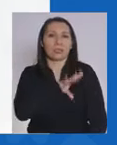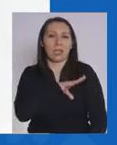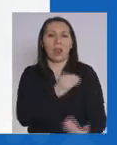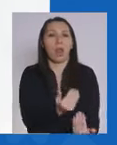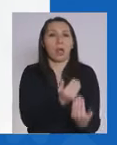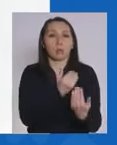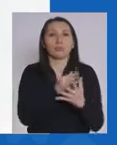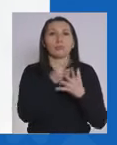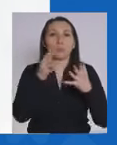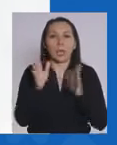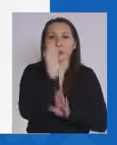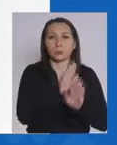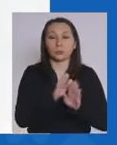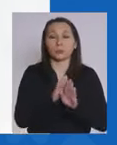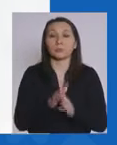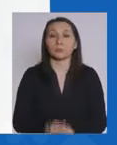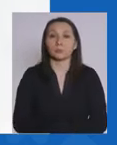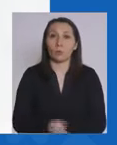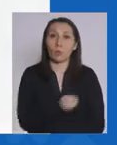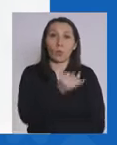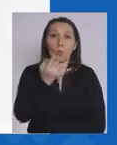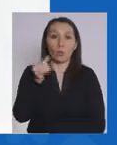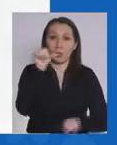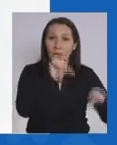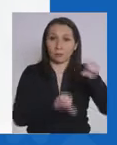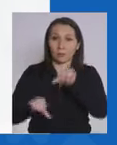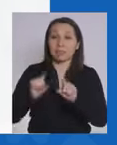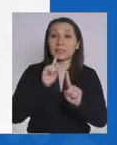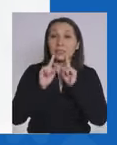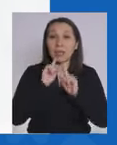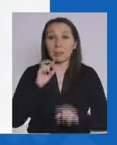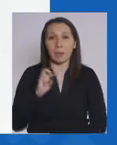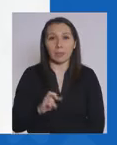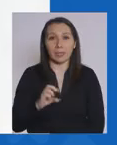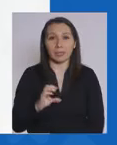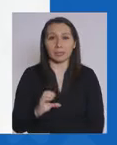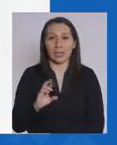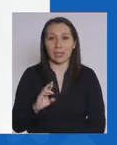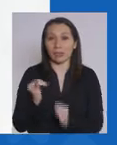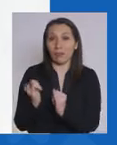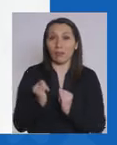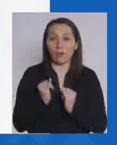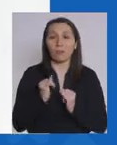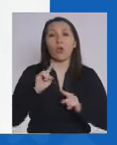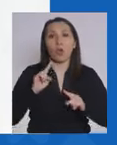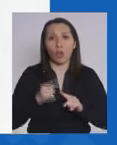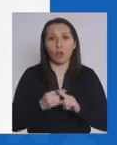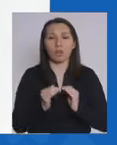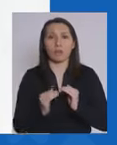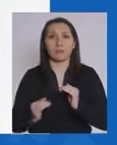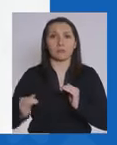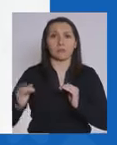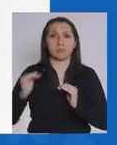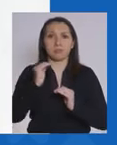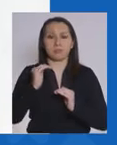la cifra de la hora de exámenes de laboratorio de pcr informados marca un nuevo récord